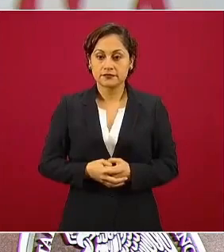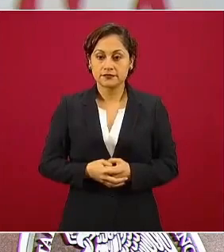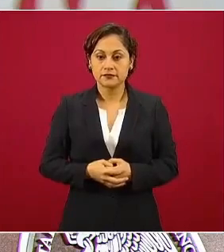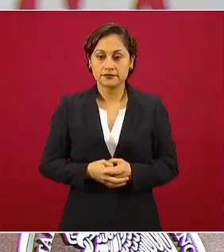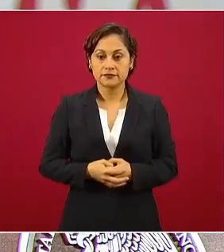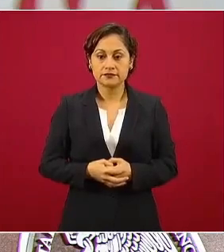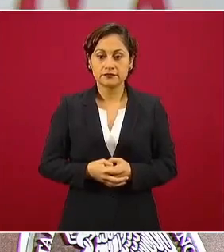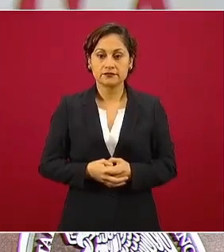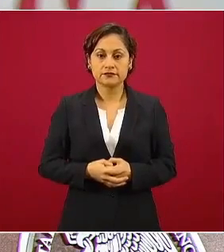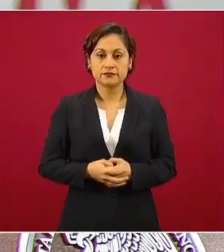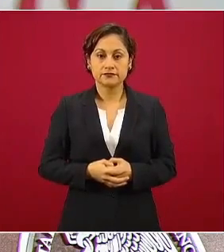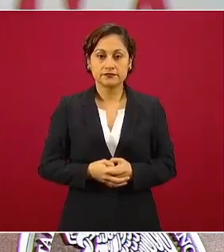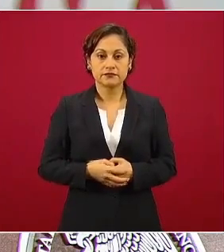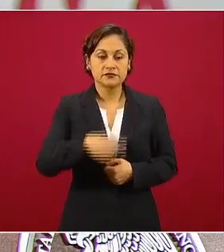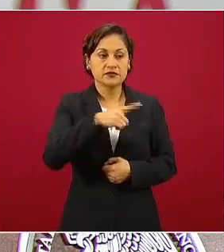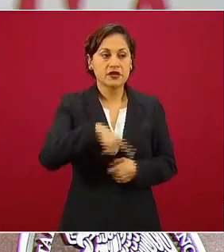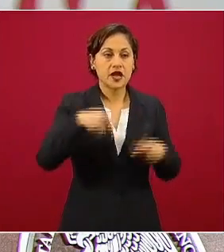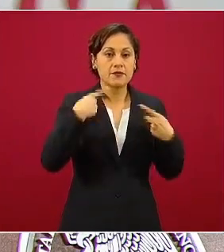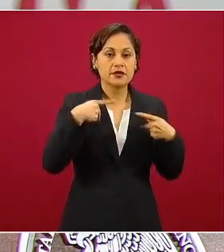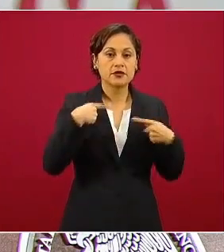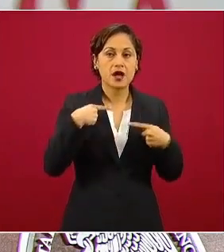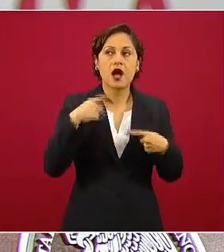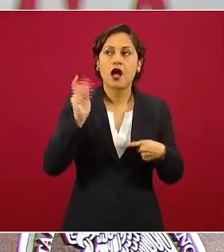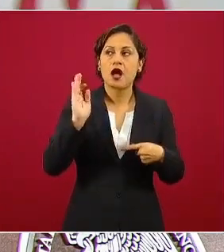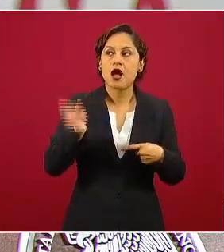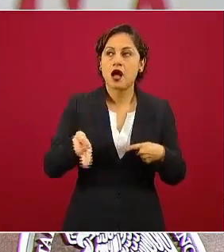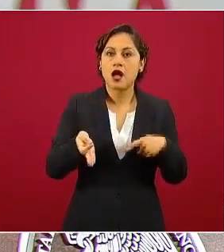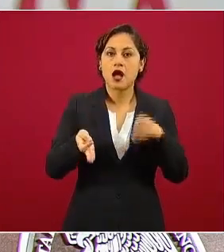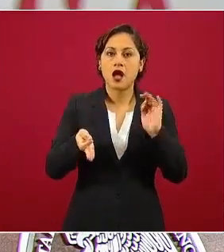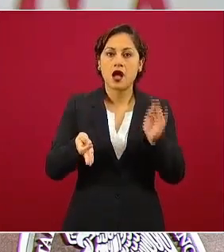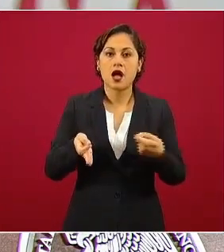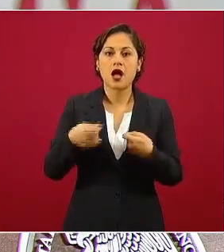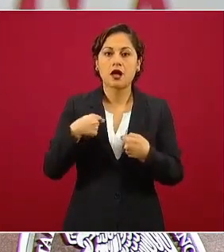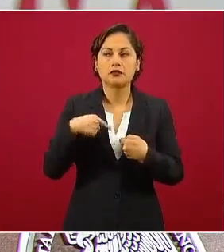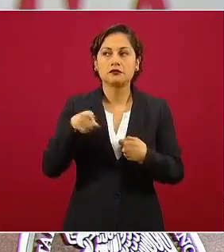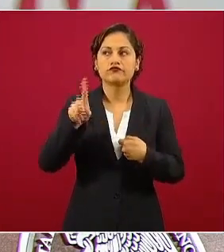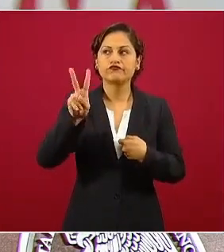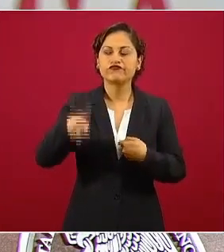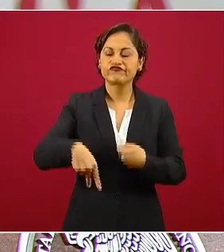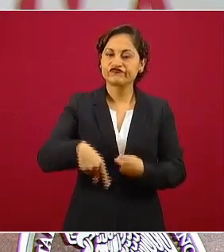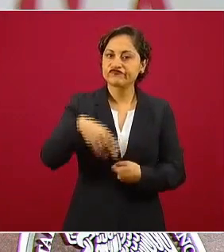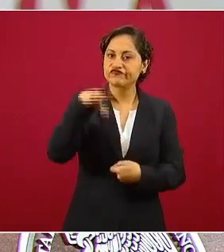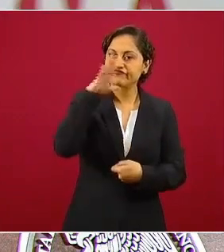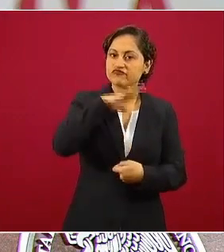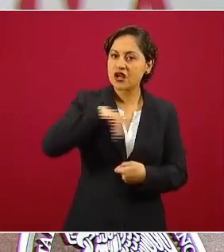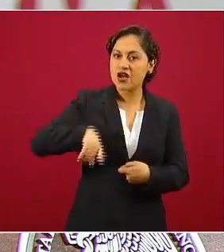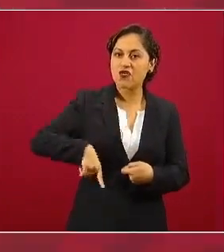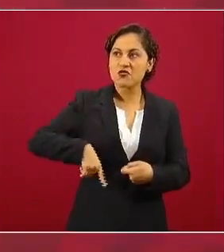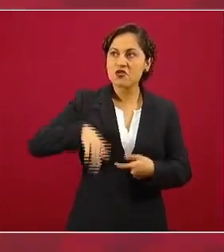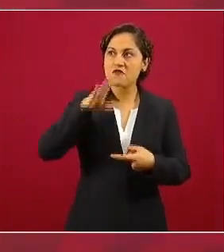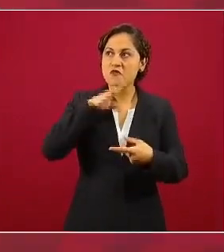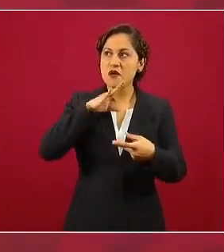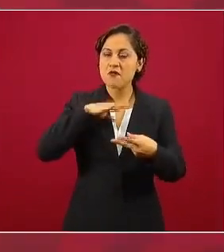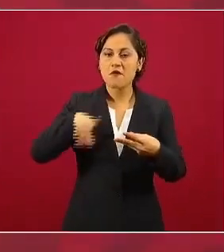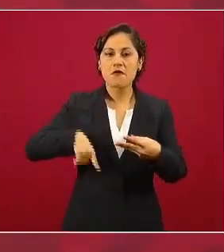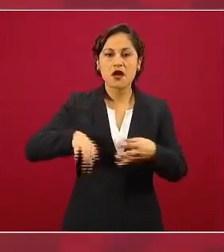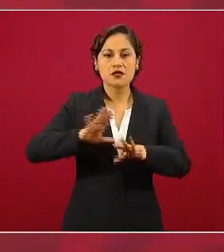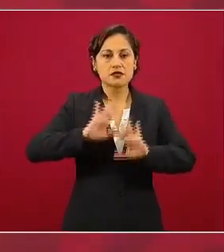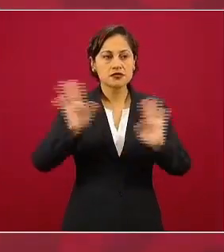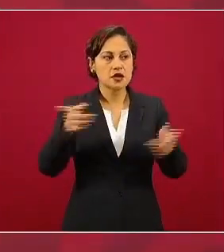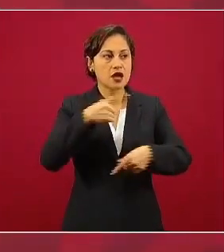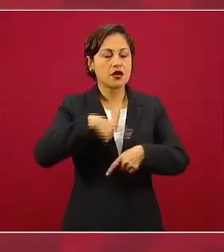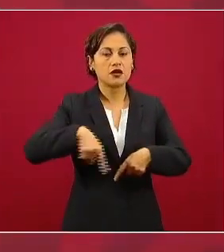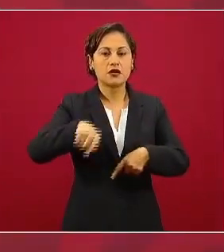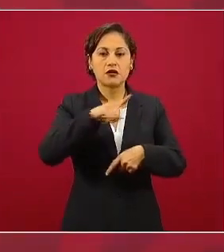que está mal el gobierno. Pero eso lo dicen en uno de los documentos. Se echaron a andar